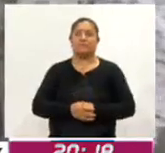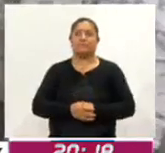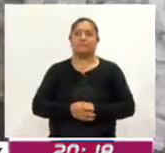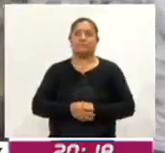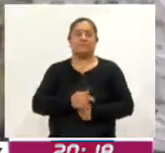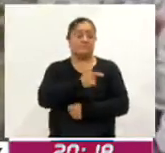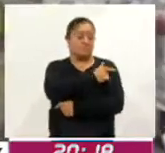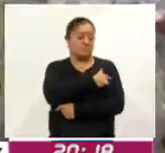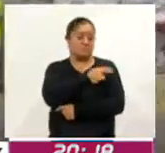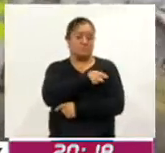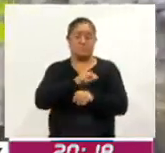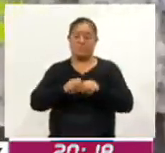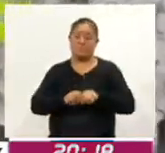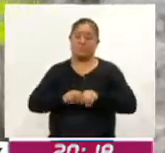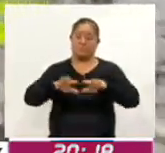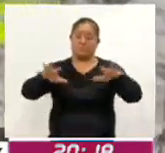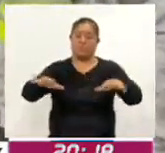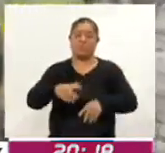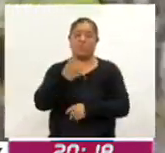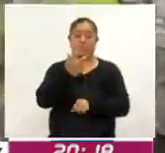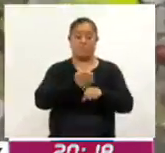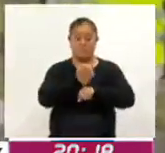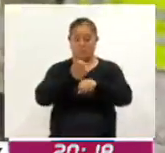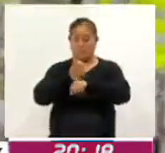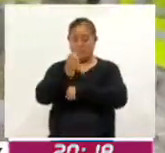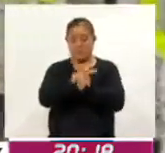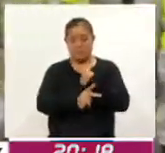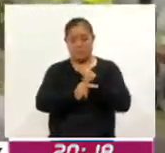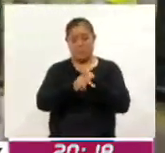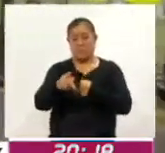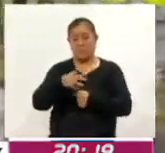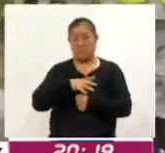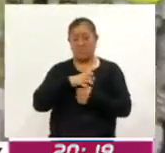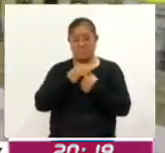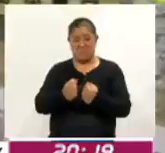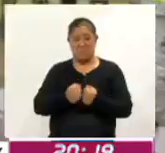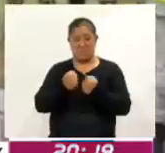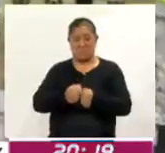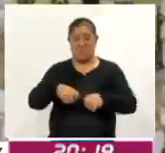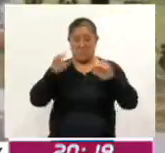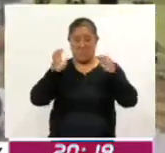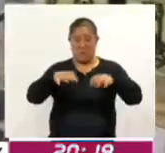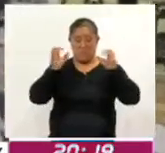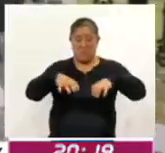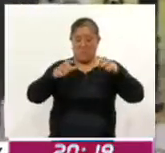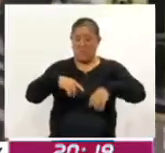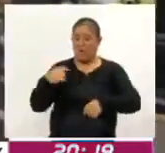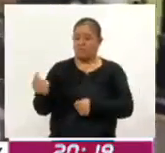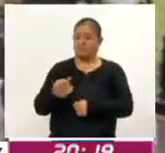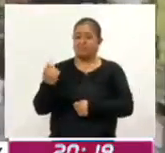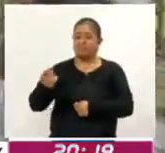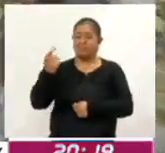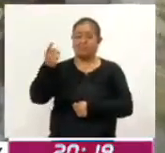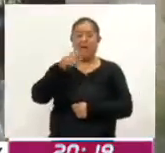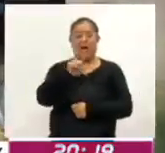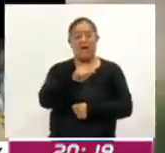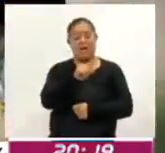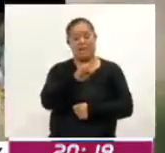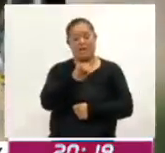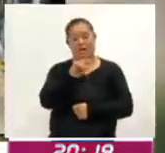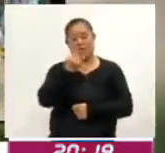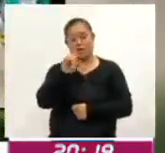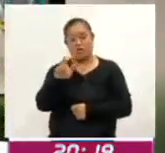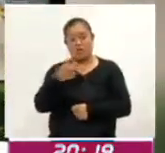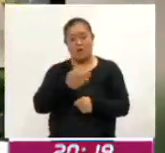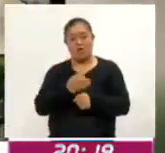Nacional desplegó a su personal en 8 estados del país ante el impacto en el territorio nacional de la tormenta tropical Alberto. Actualmente se mantiene activo